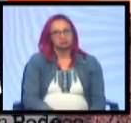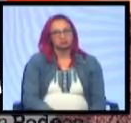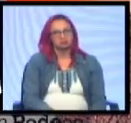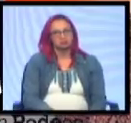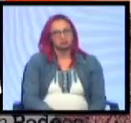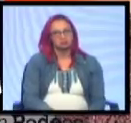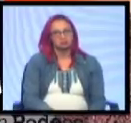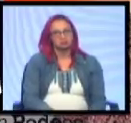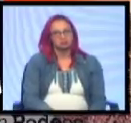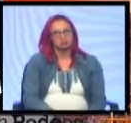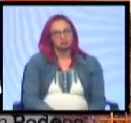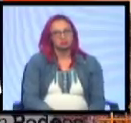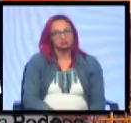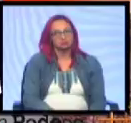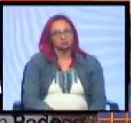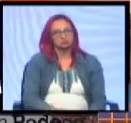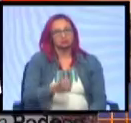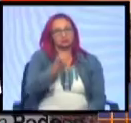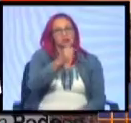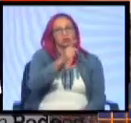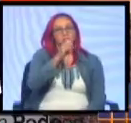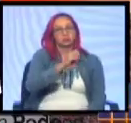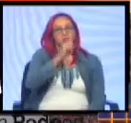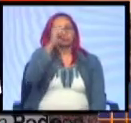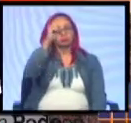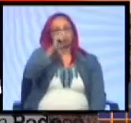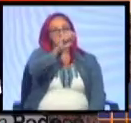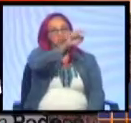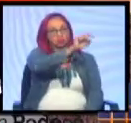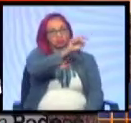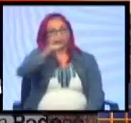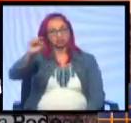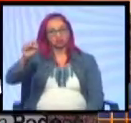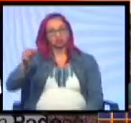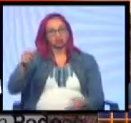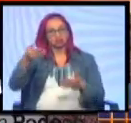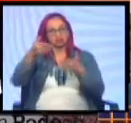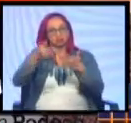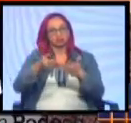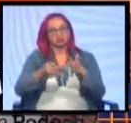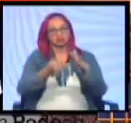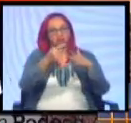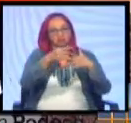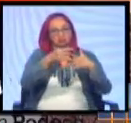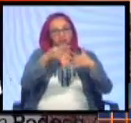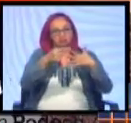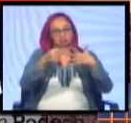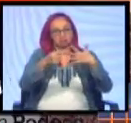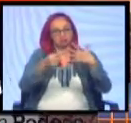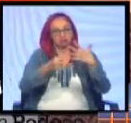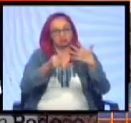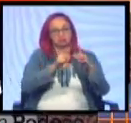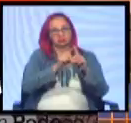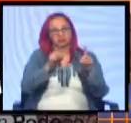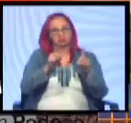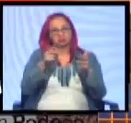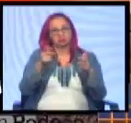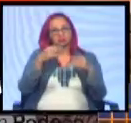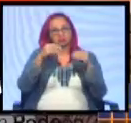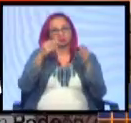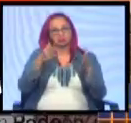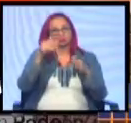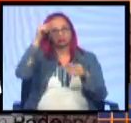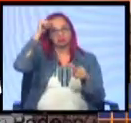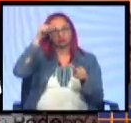El sueldo es muy bajo, un 11%. Ustedes corren por aquí, corren por allá, pero el vendedor no se acuerda.